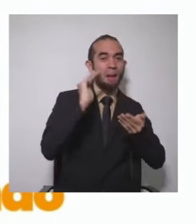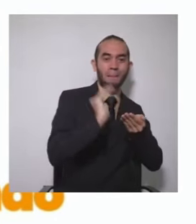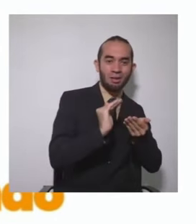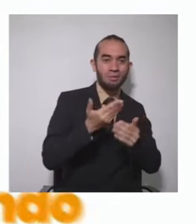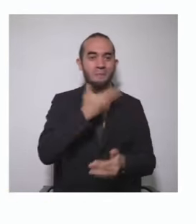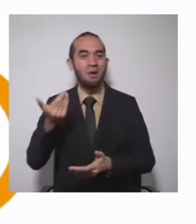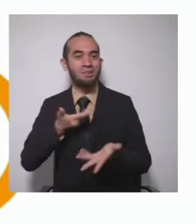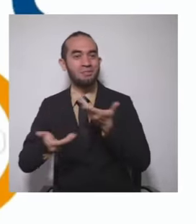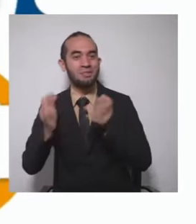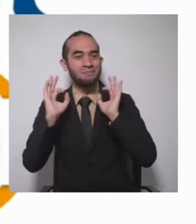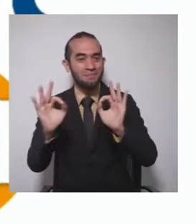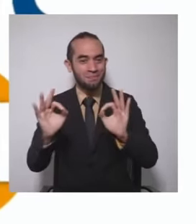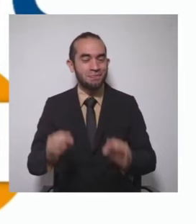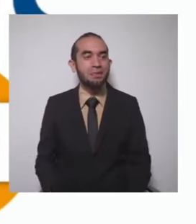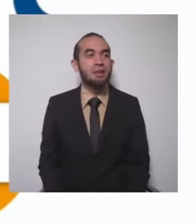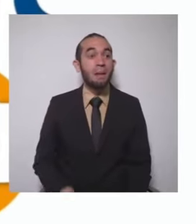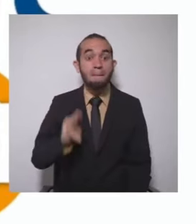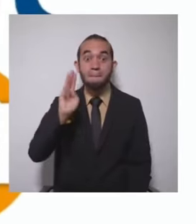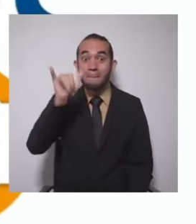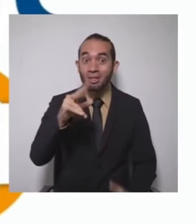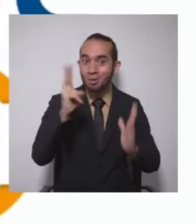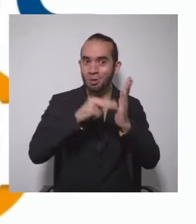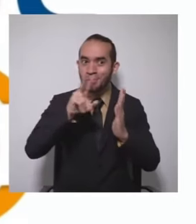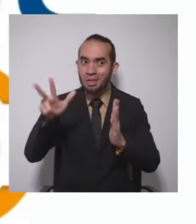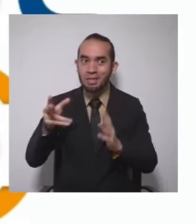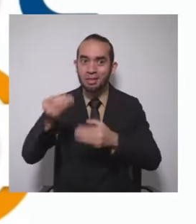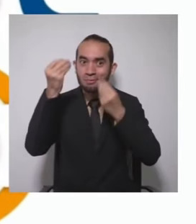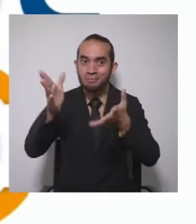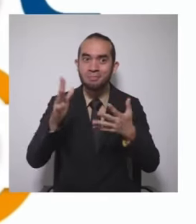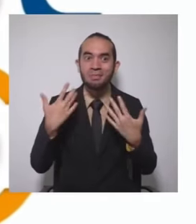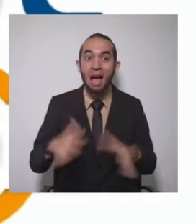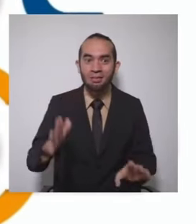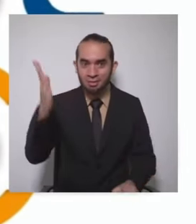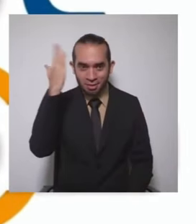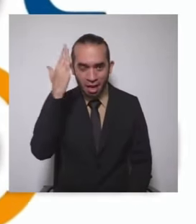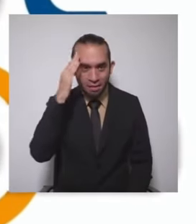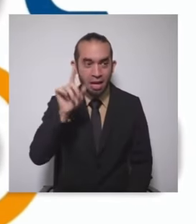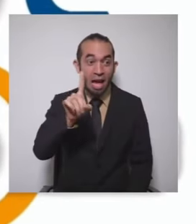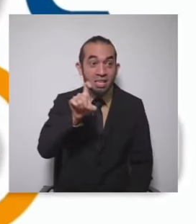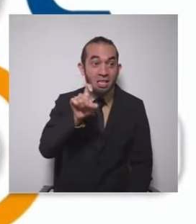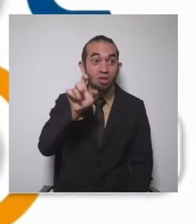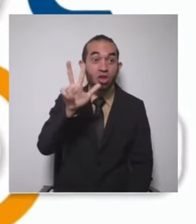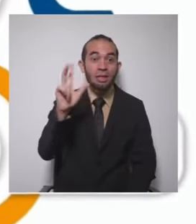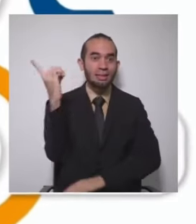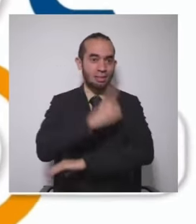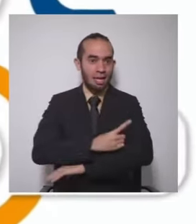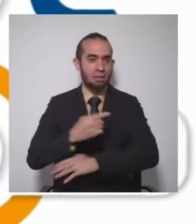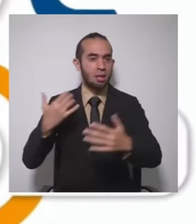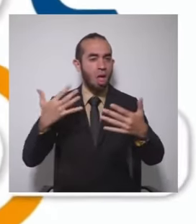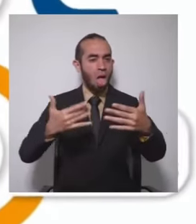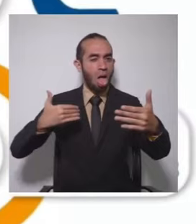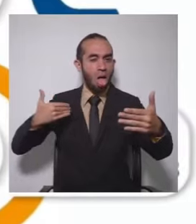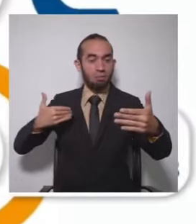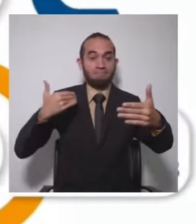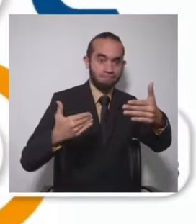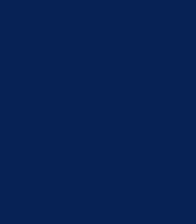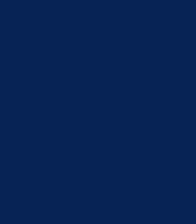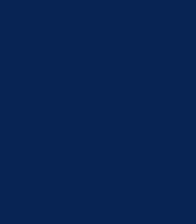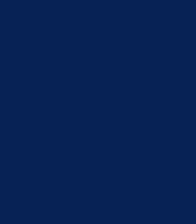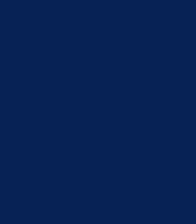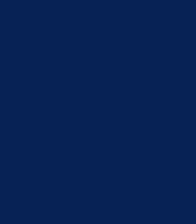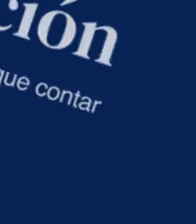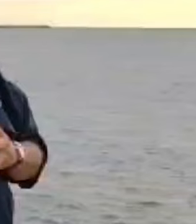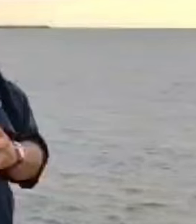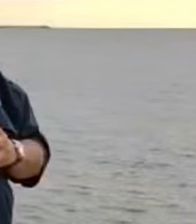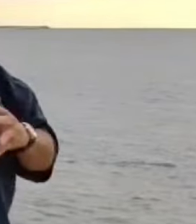Servicio. Desde mayo 2023 se han disminuido un total de 103 días, 140 en la actual administración.